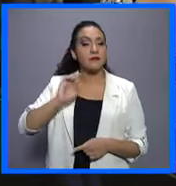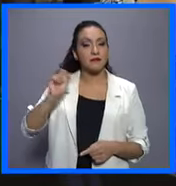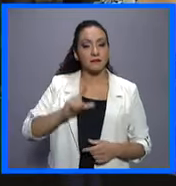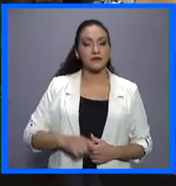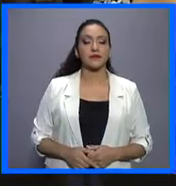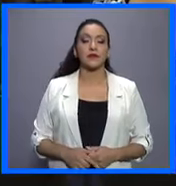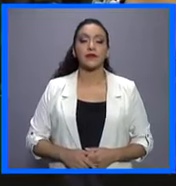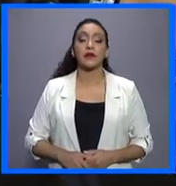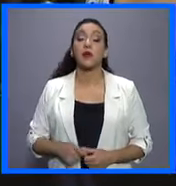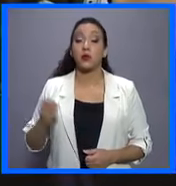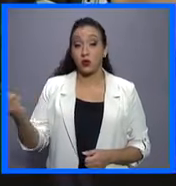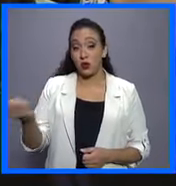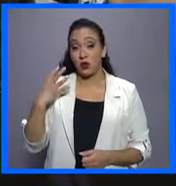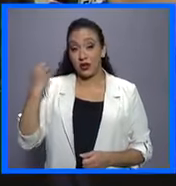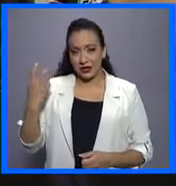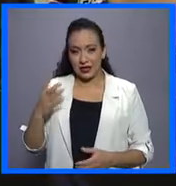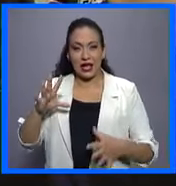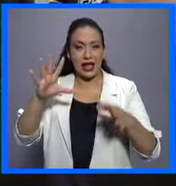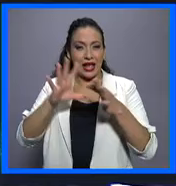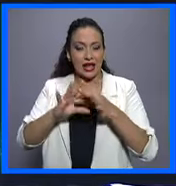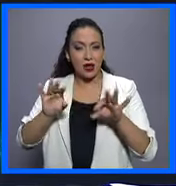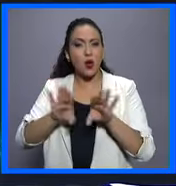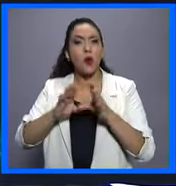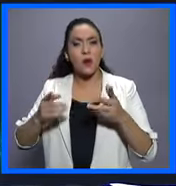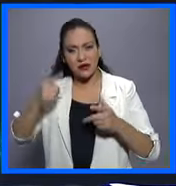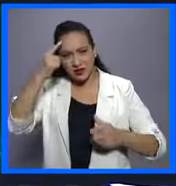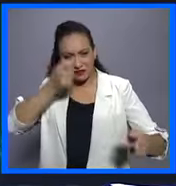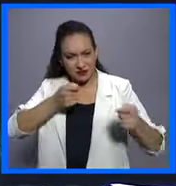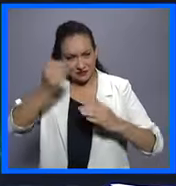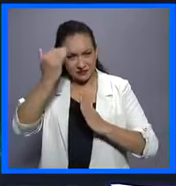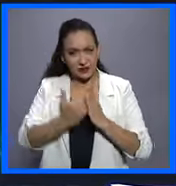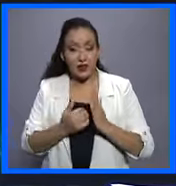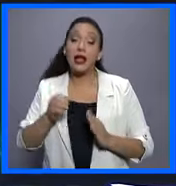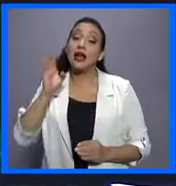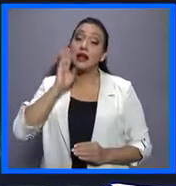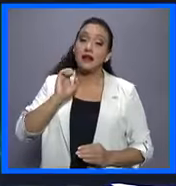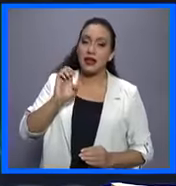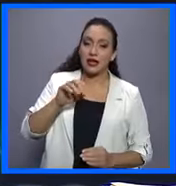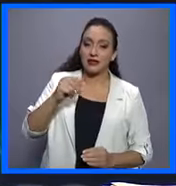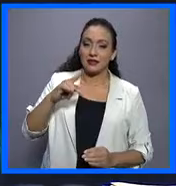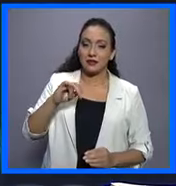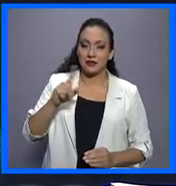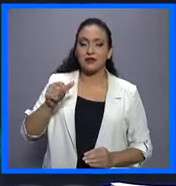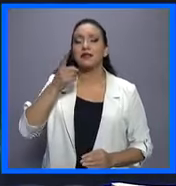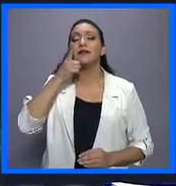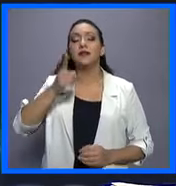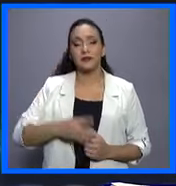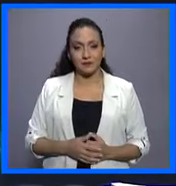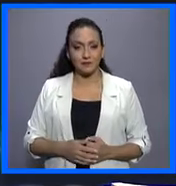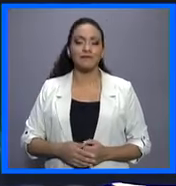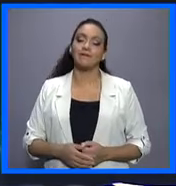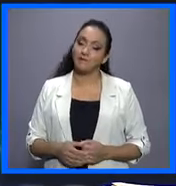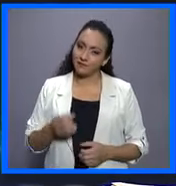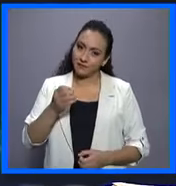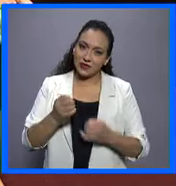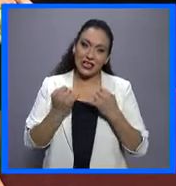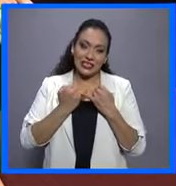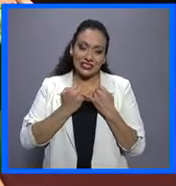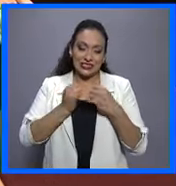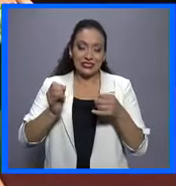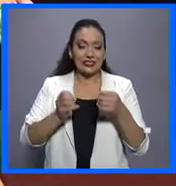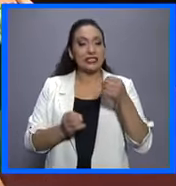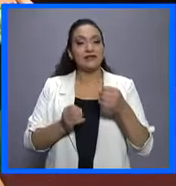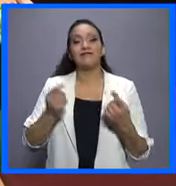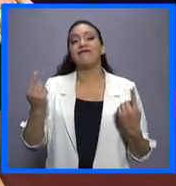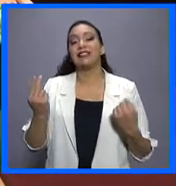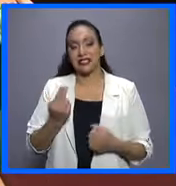Resistencias Democráticas al Neofascismo y Colonialismo, el ministro Espinosa destacó la importancia de una justicia independiente y